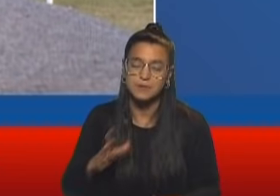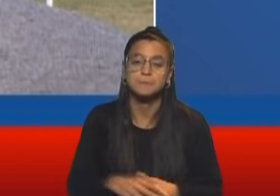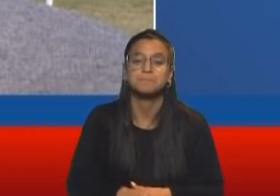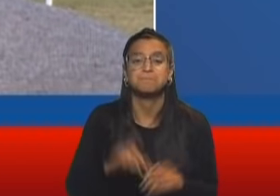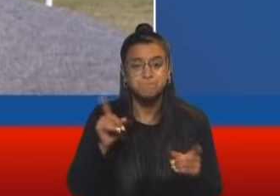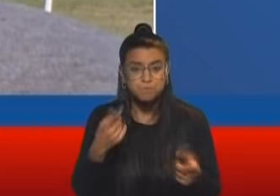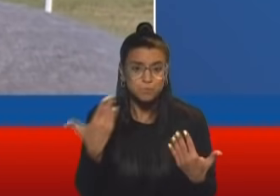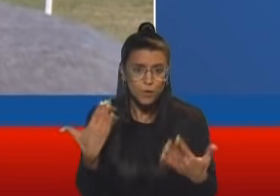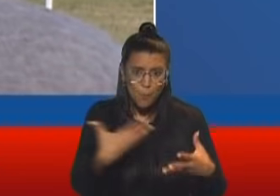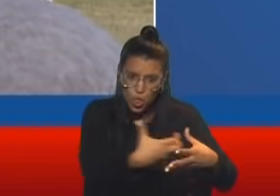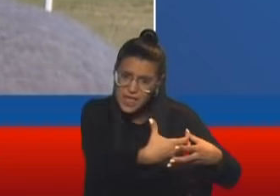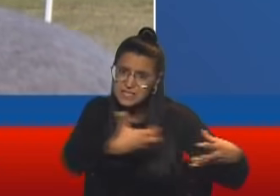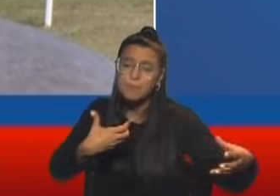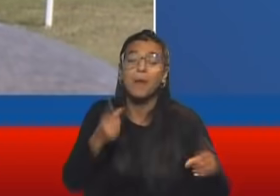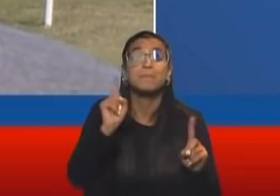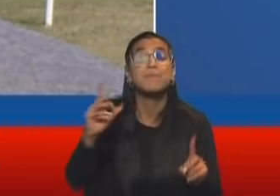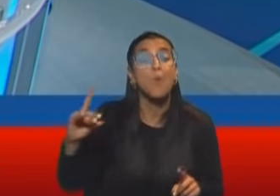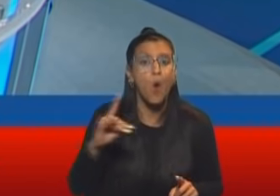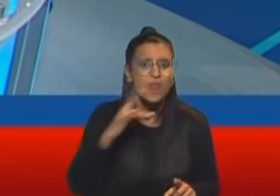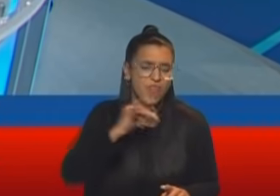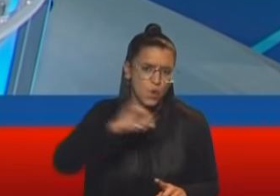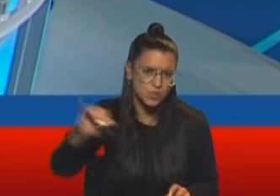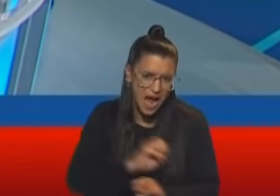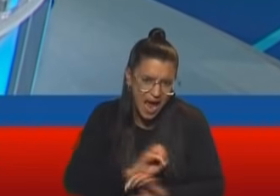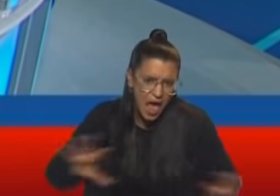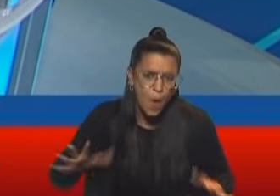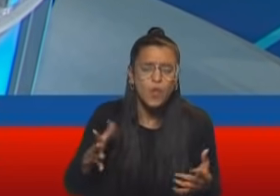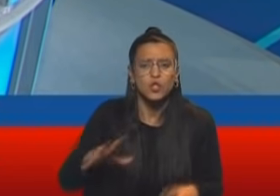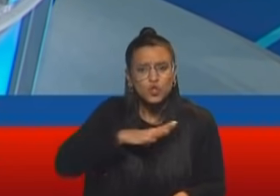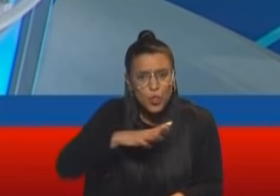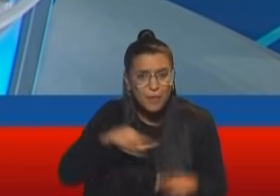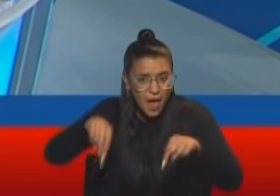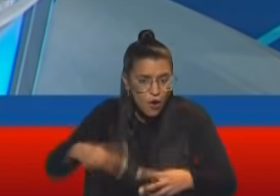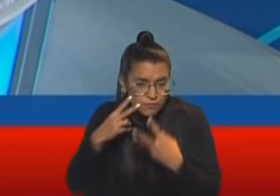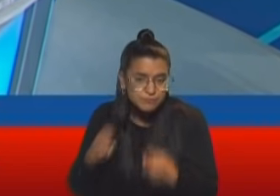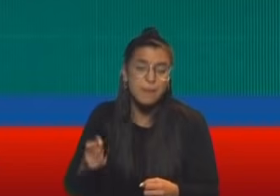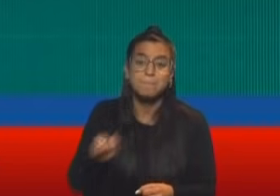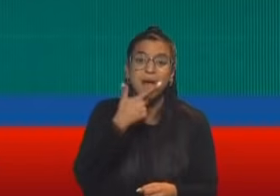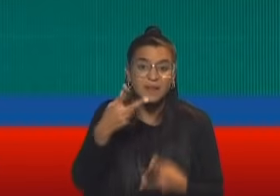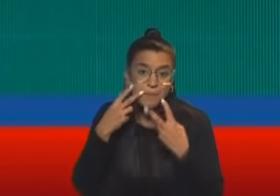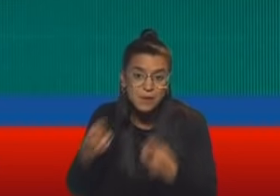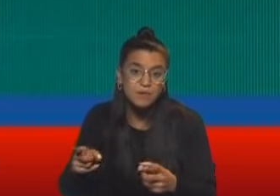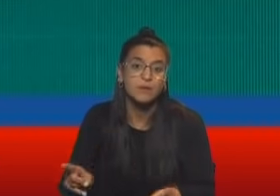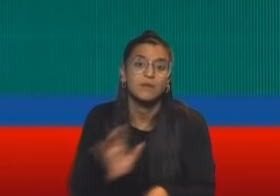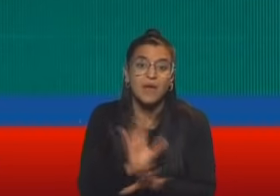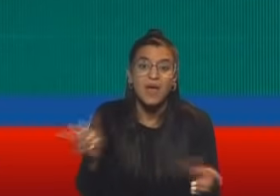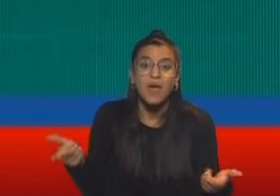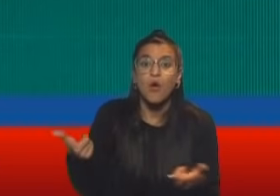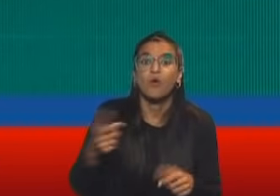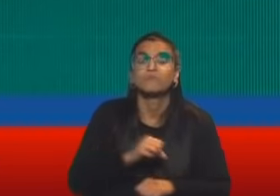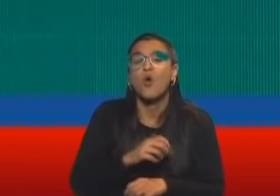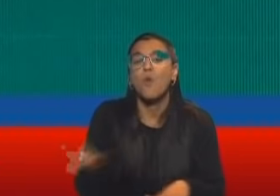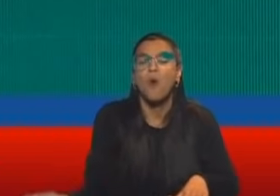diferenciar mucho, porque pasó lo de Bolivia, que es una denuncia muy grave por la cual todavía se está investigando Mauricio Macri y aparte de su gobierno. Hemos hablado de un golpe de